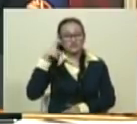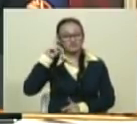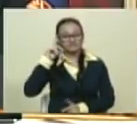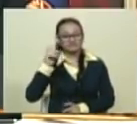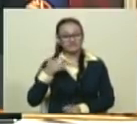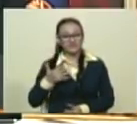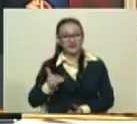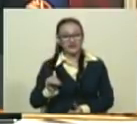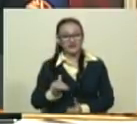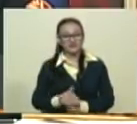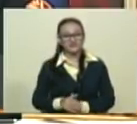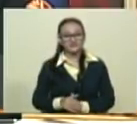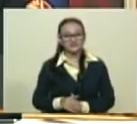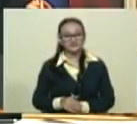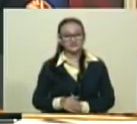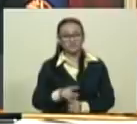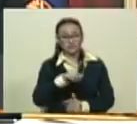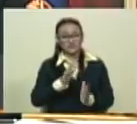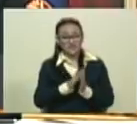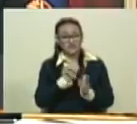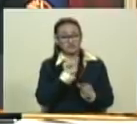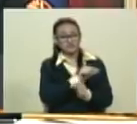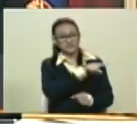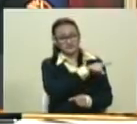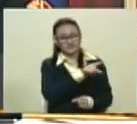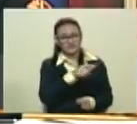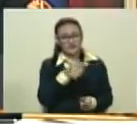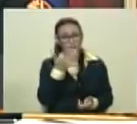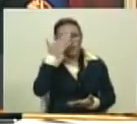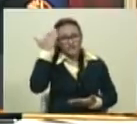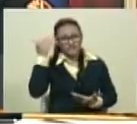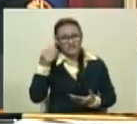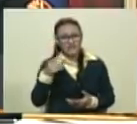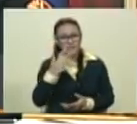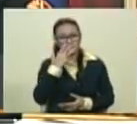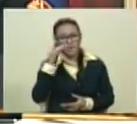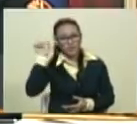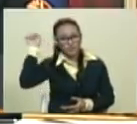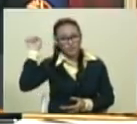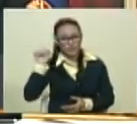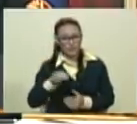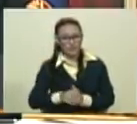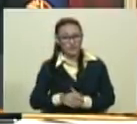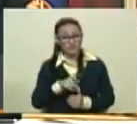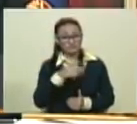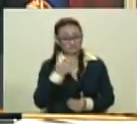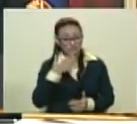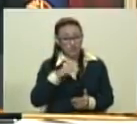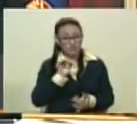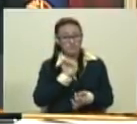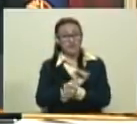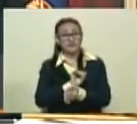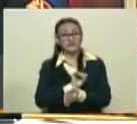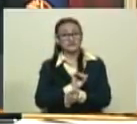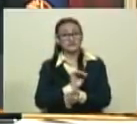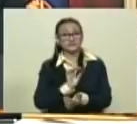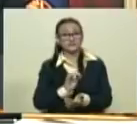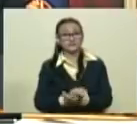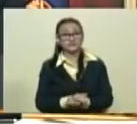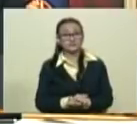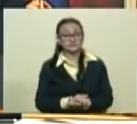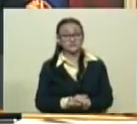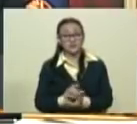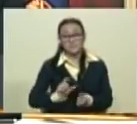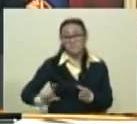Señor Santo, ocúpese de Uribe. Olvídese de Maduro, ¿oyó? Porque va a terminar preso, compadre. Por mucho que pague peaje